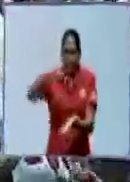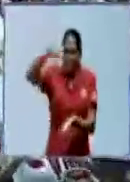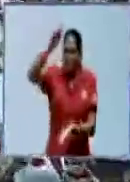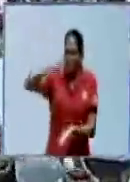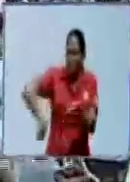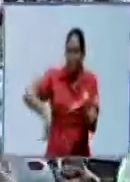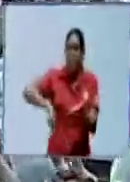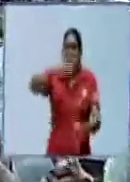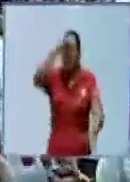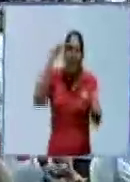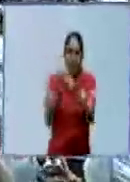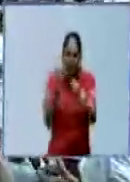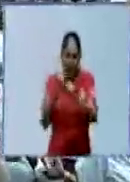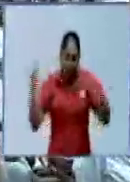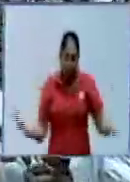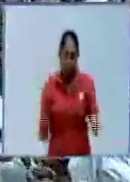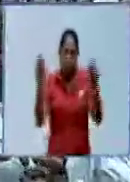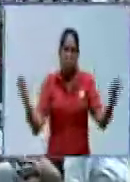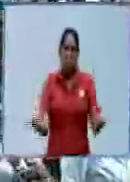¡A trabajar!